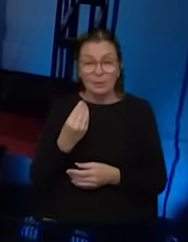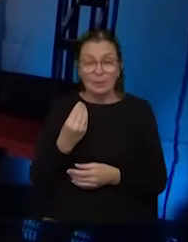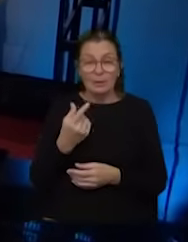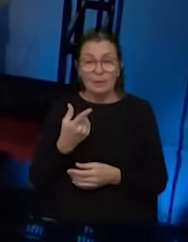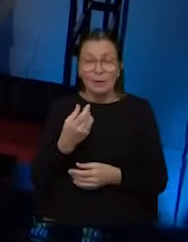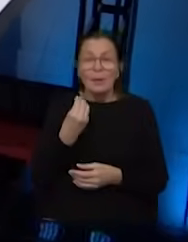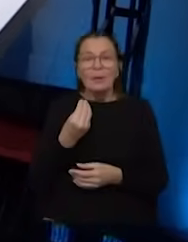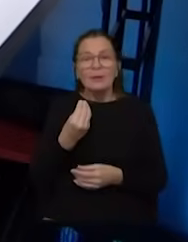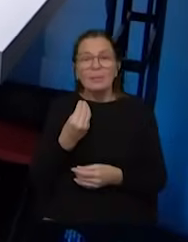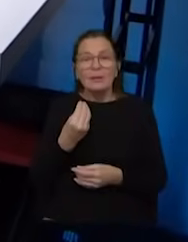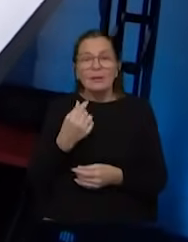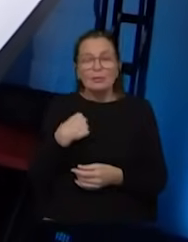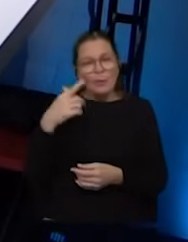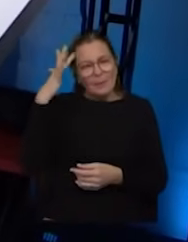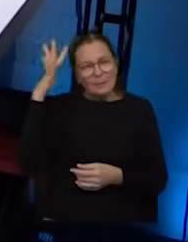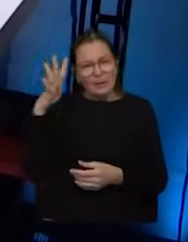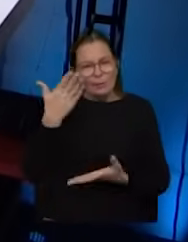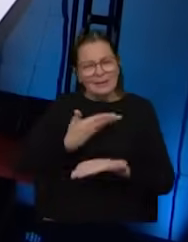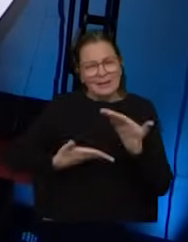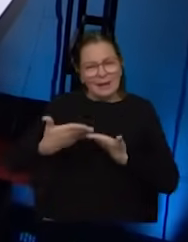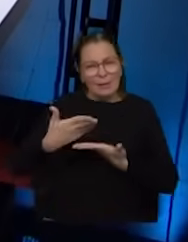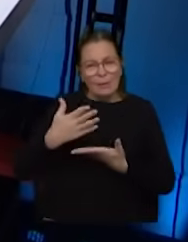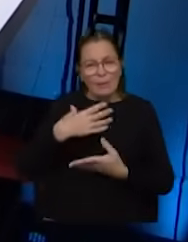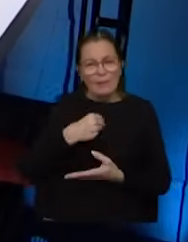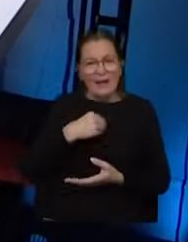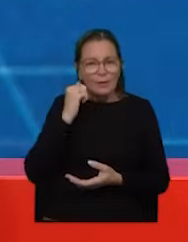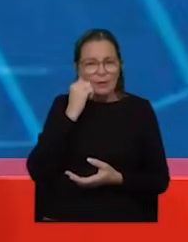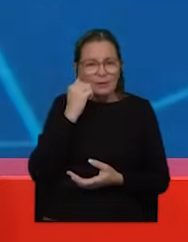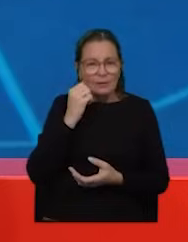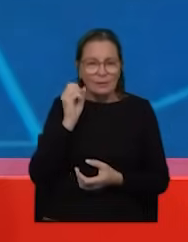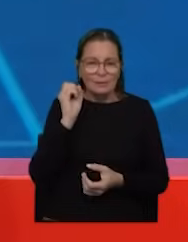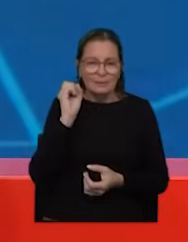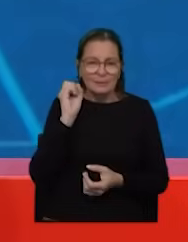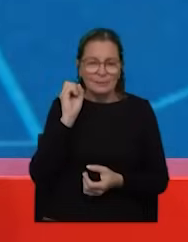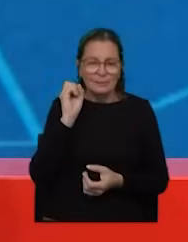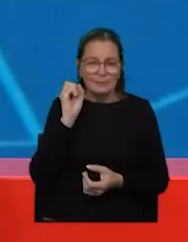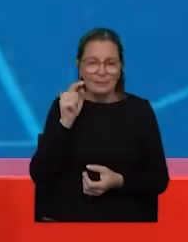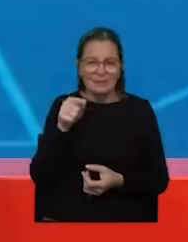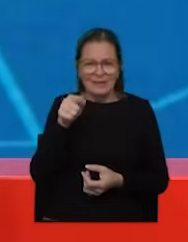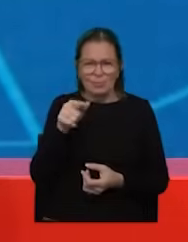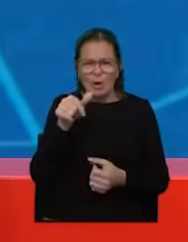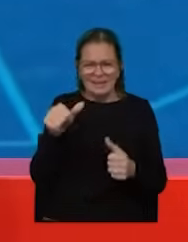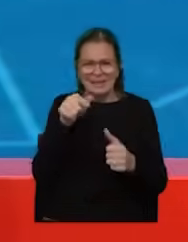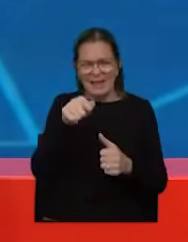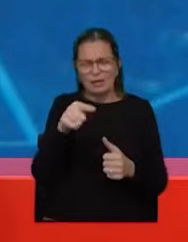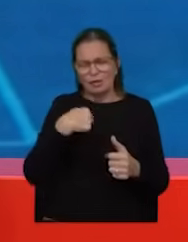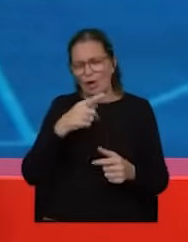pasa que yo me imagino un intercambio sería blanco y negro así tipo tirarse vos hiciste esto y yo